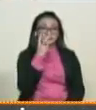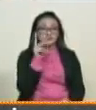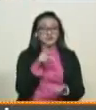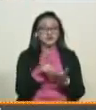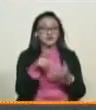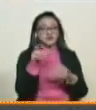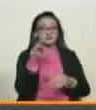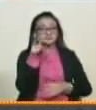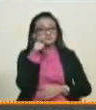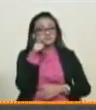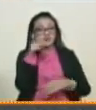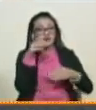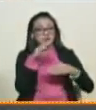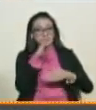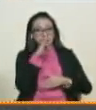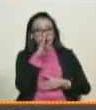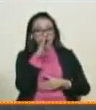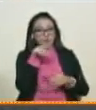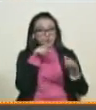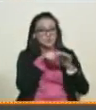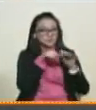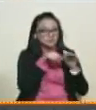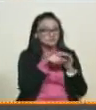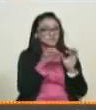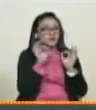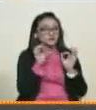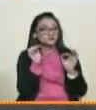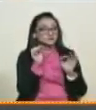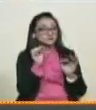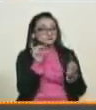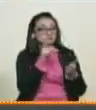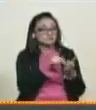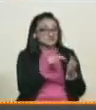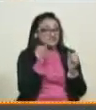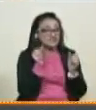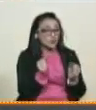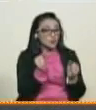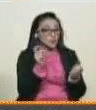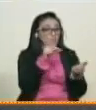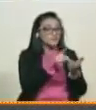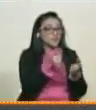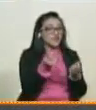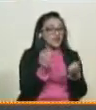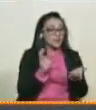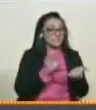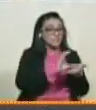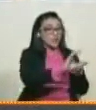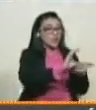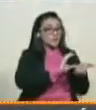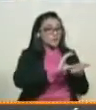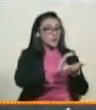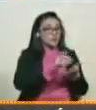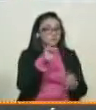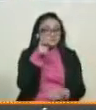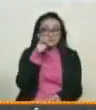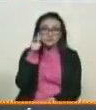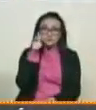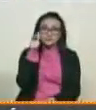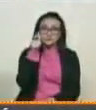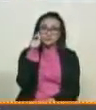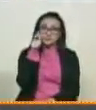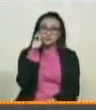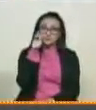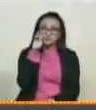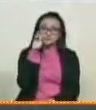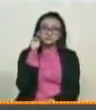las bóvedas de los bancos para que garantizar que las remesas lleguen a las entidades financieras. El monitoreo que estemos haciendo para